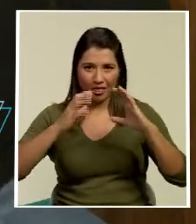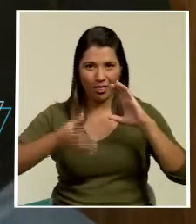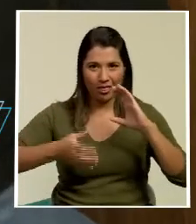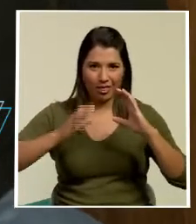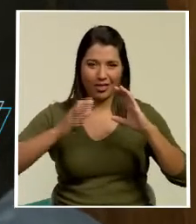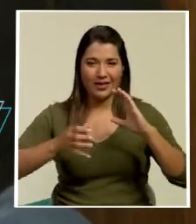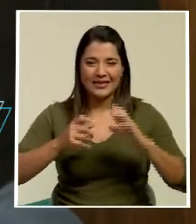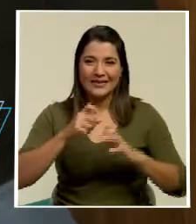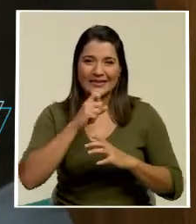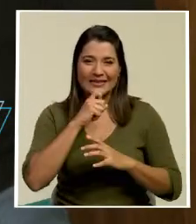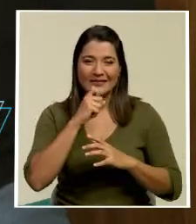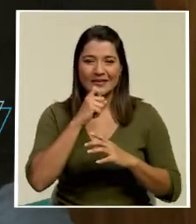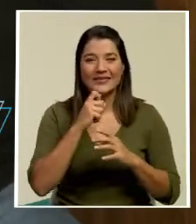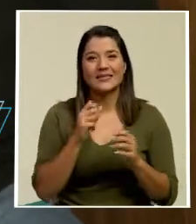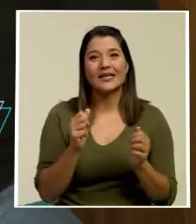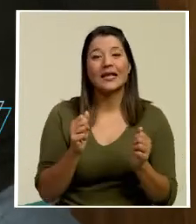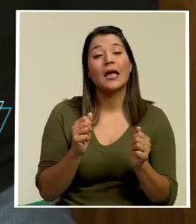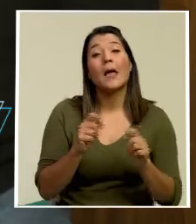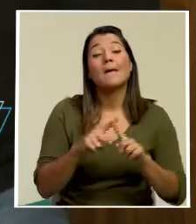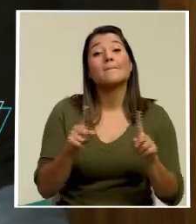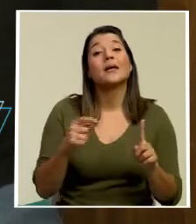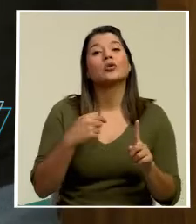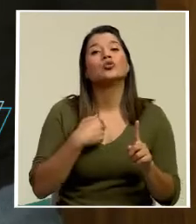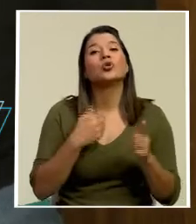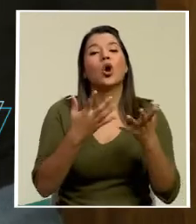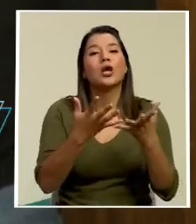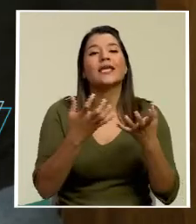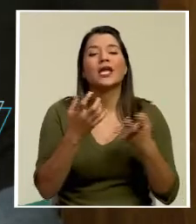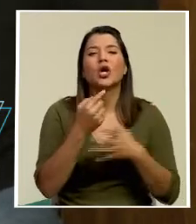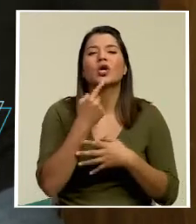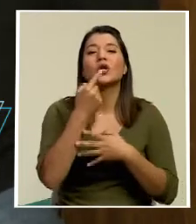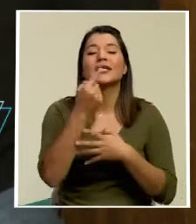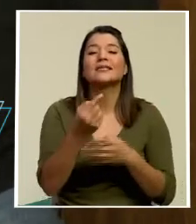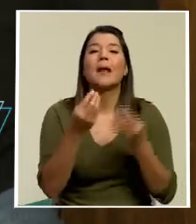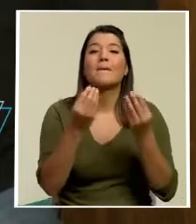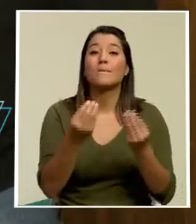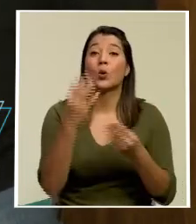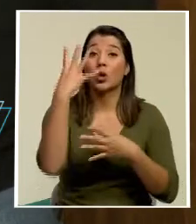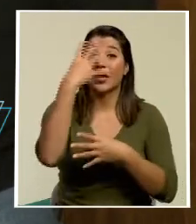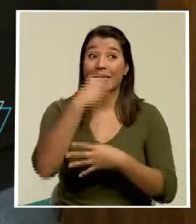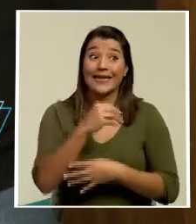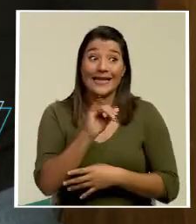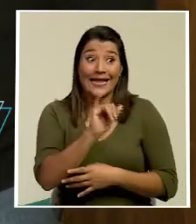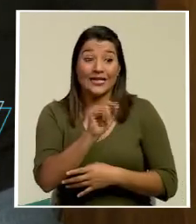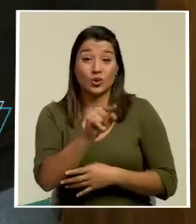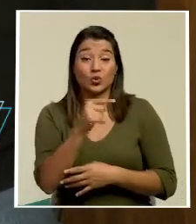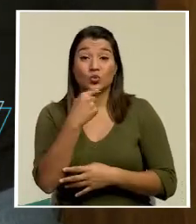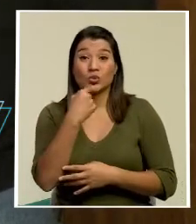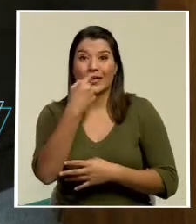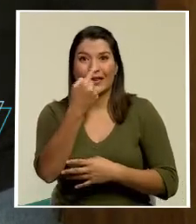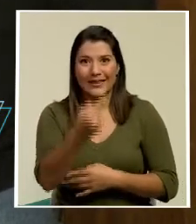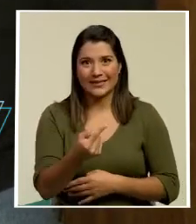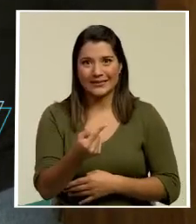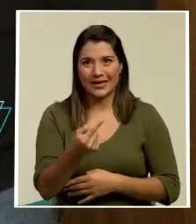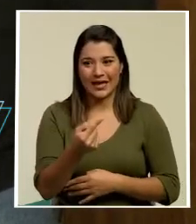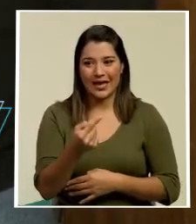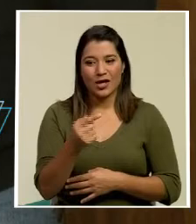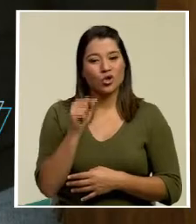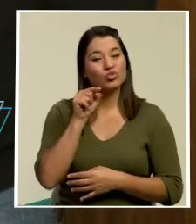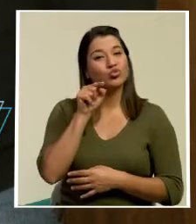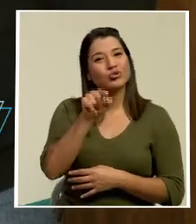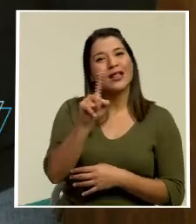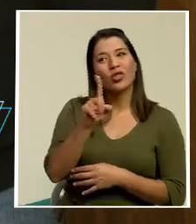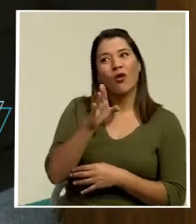el audífono de a ratos, pero te decía que qué lindo esto que decís de que la poesía te encontró, y qué